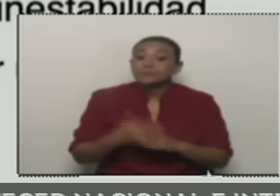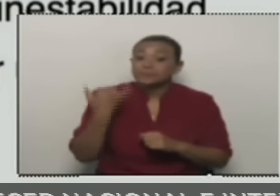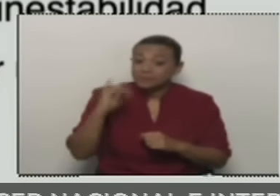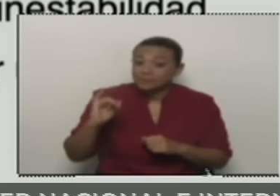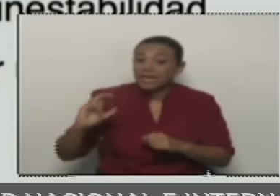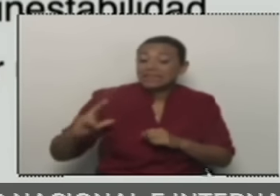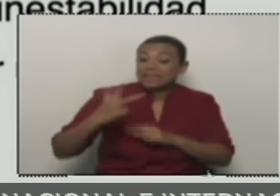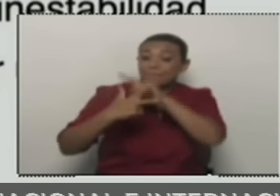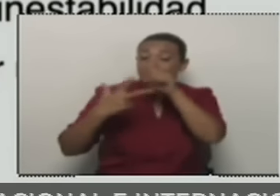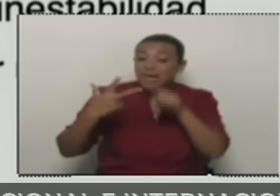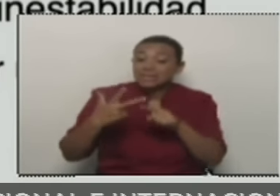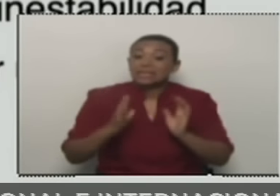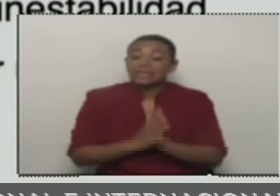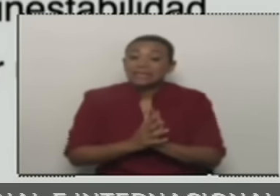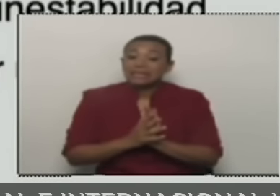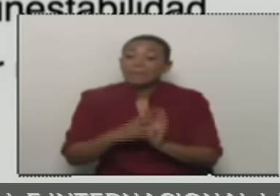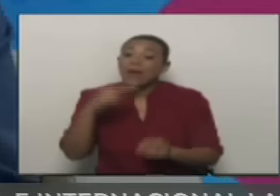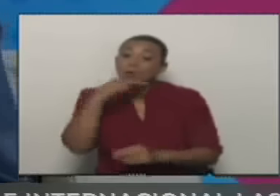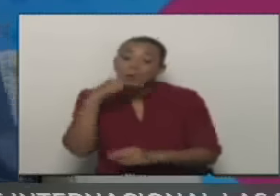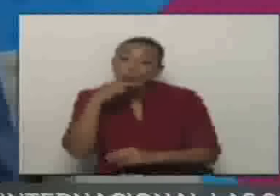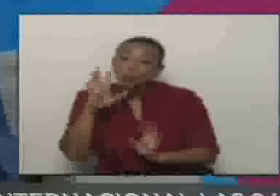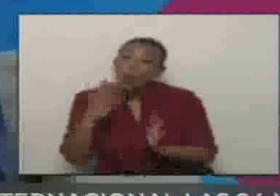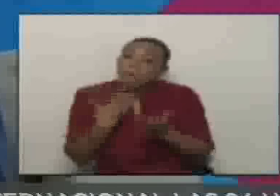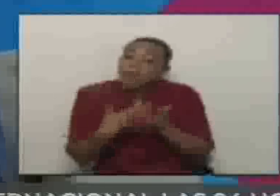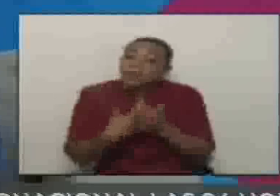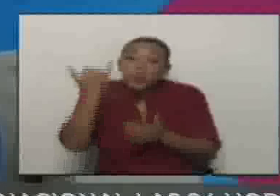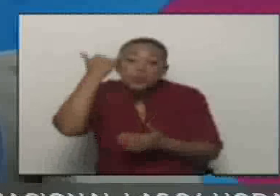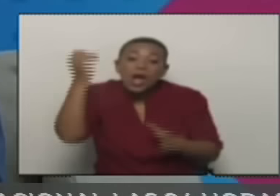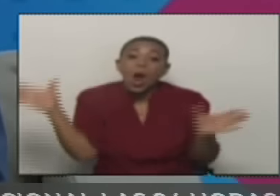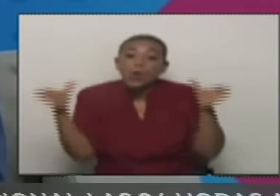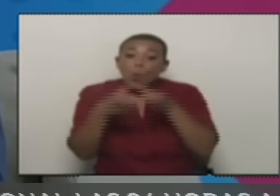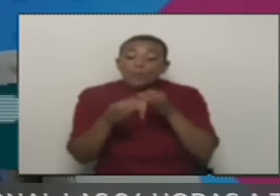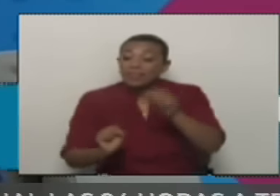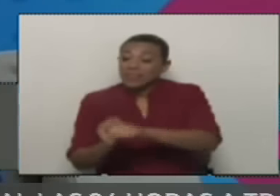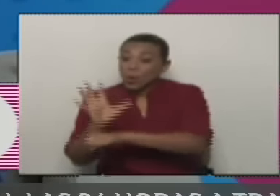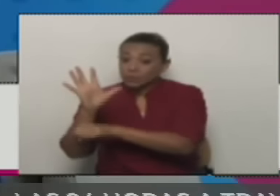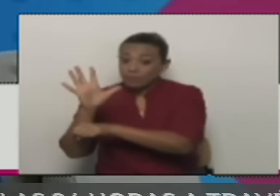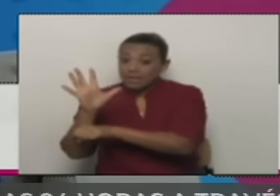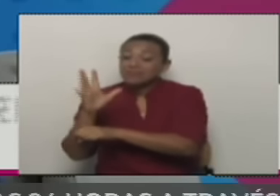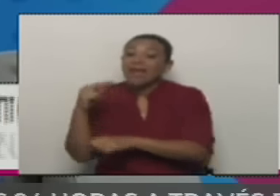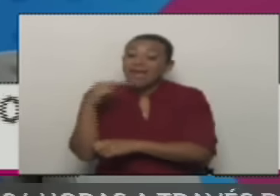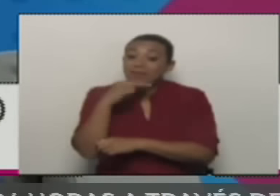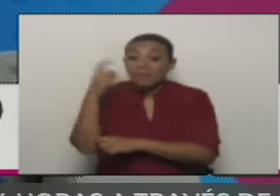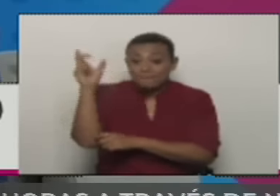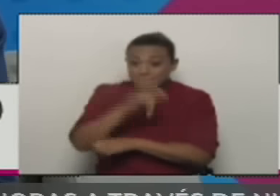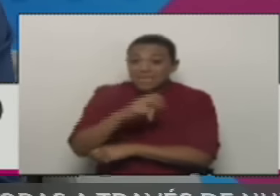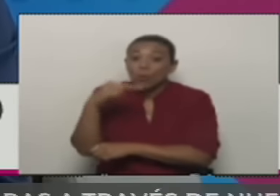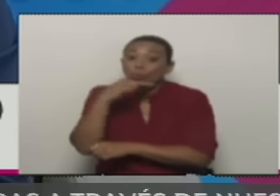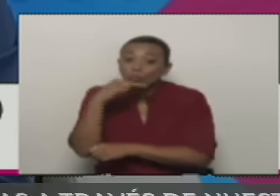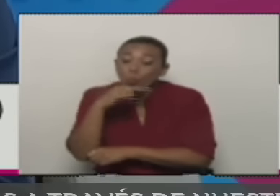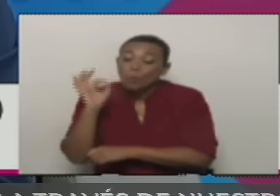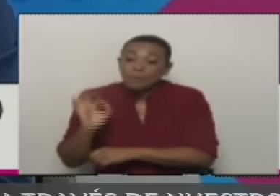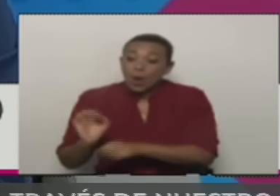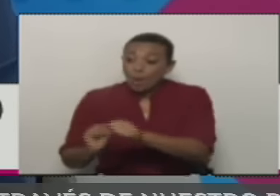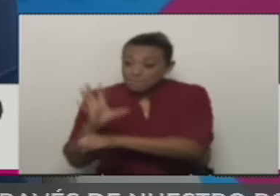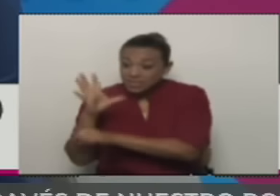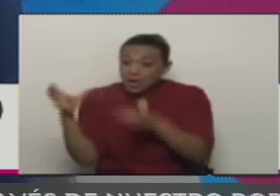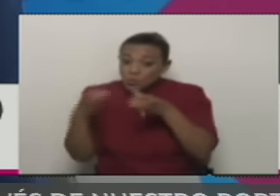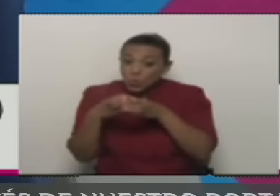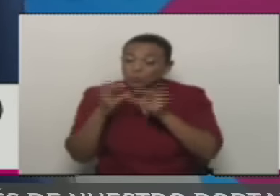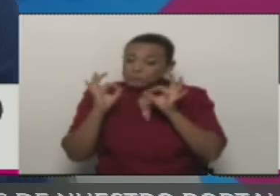tercer trimestre. En octubre se plantea una reunión de los BRIC que se escapa de vista de su importancia